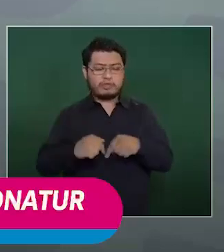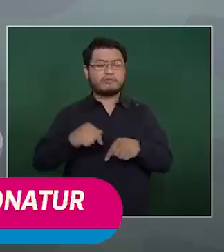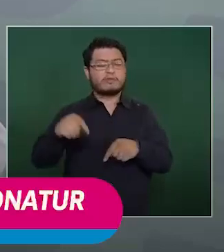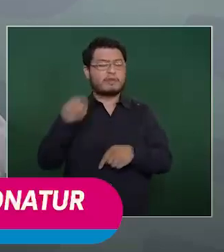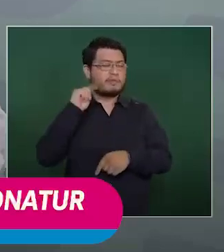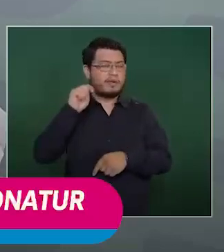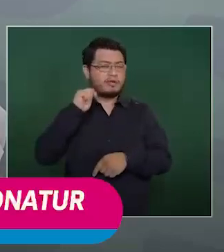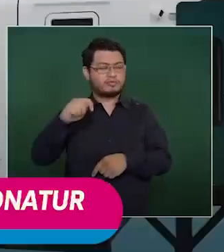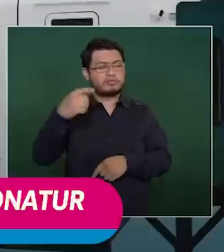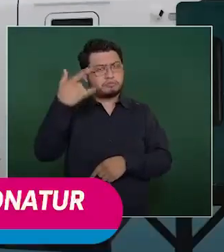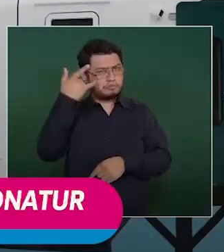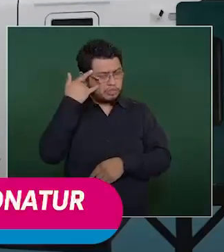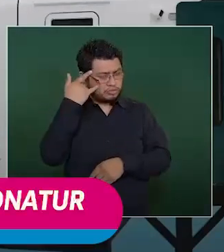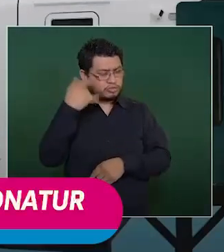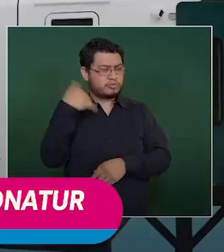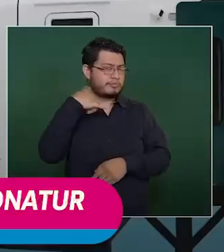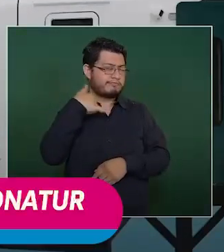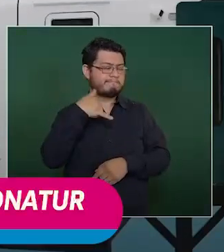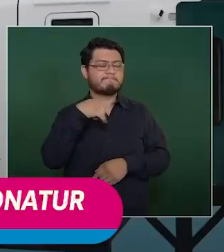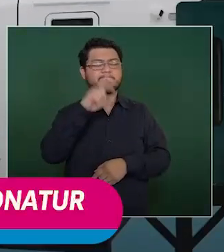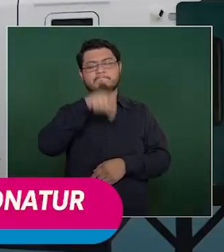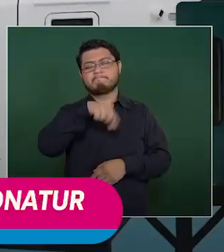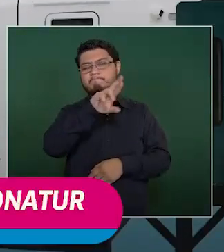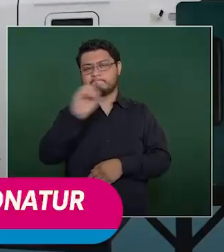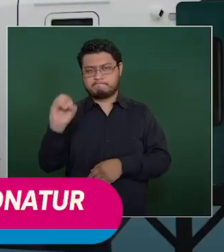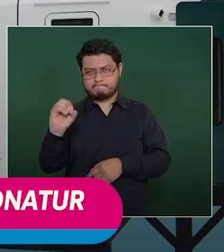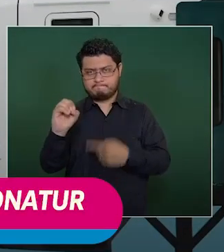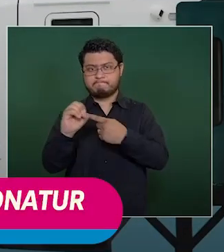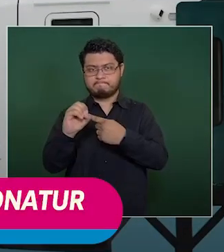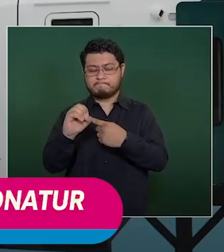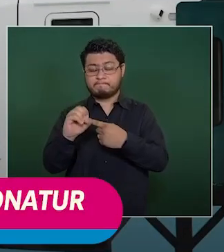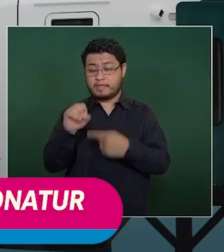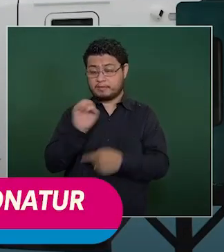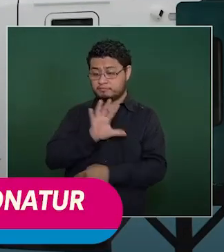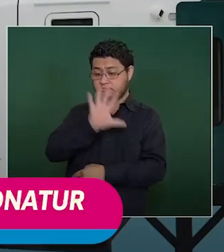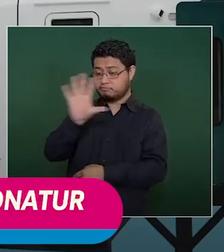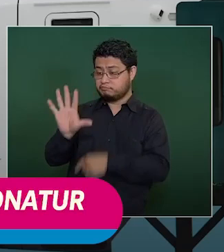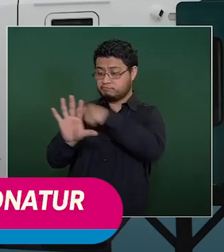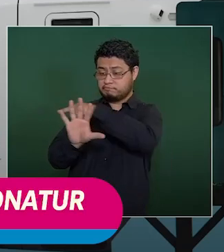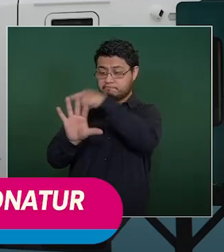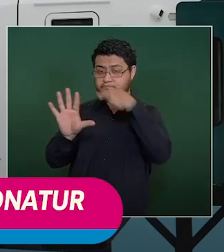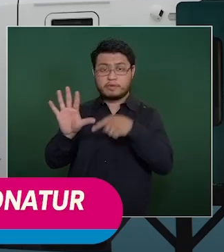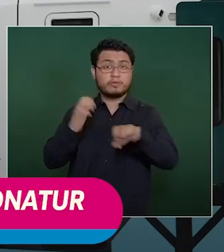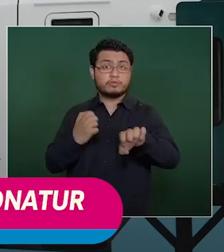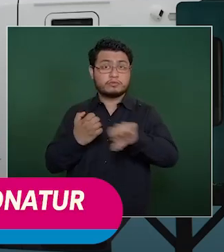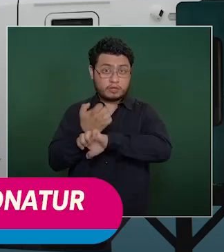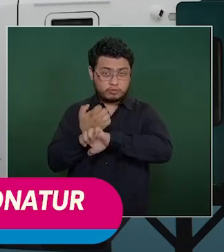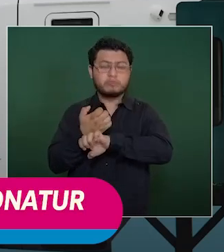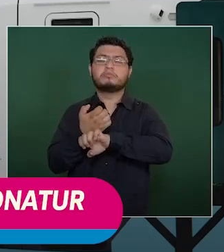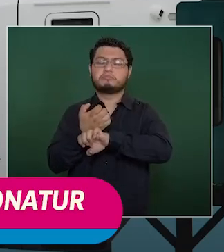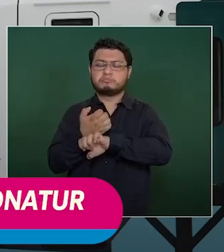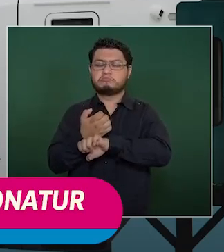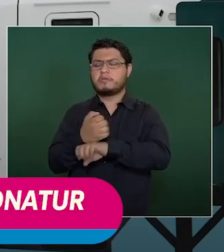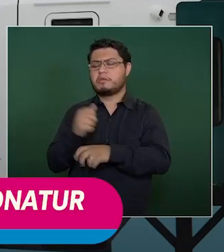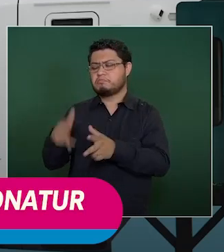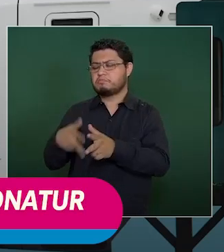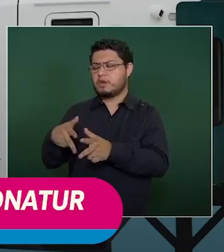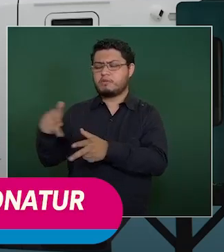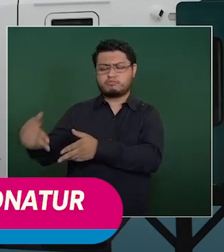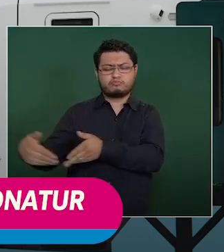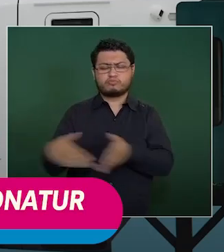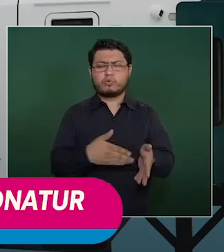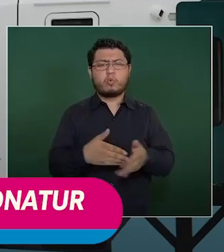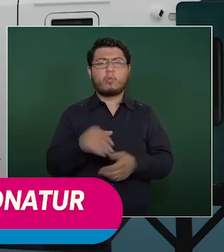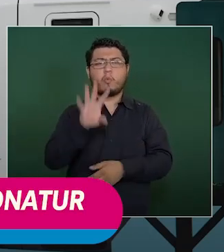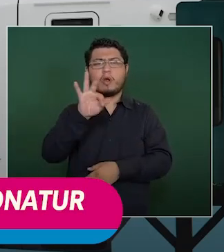Campeche, Yucatán y Quintana Roo. En estos 5 estados, el tren cruzará 40 municipios